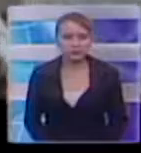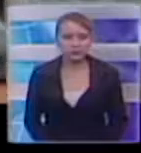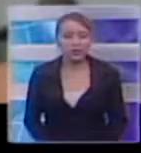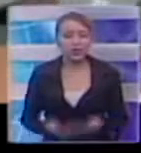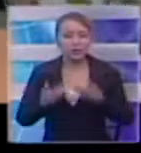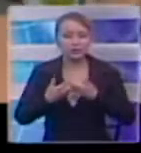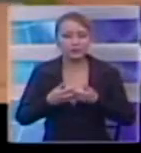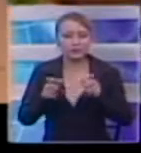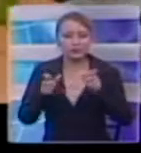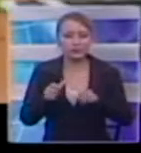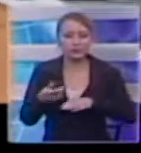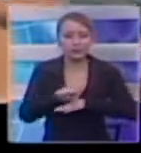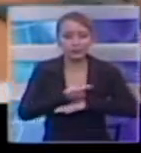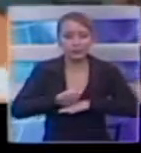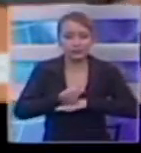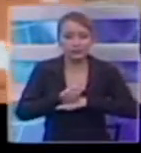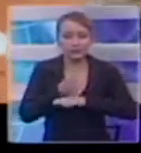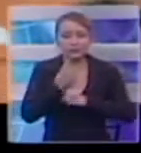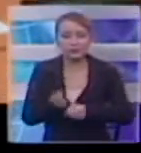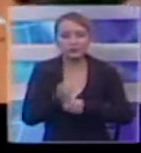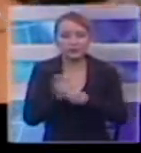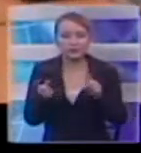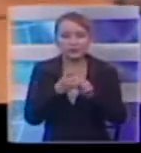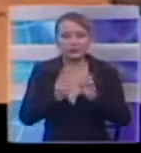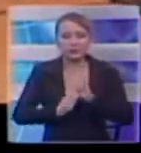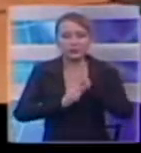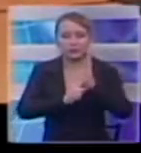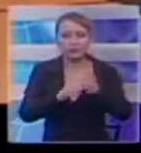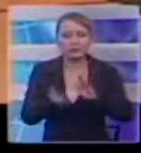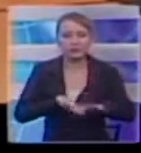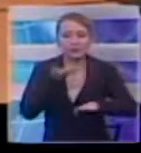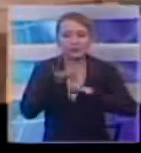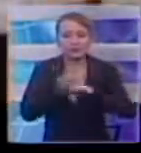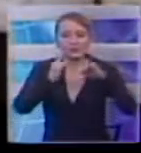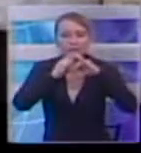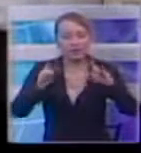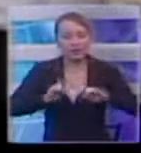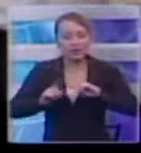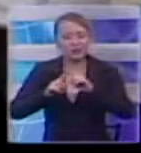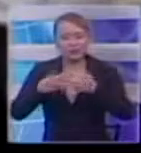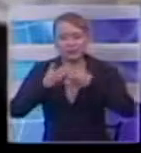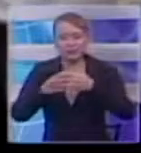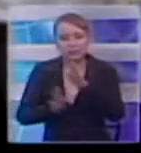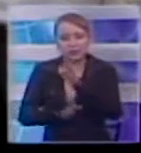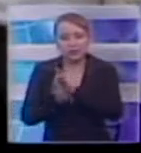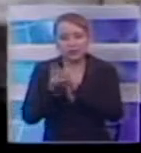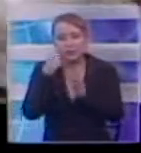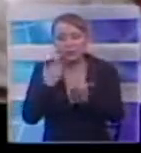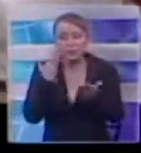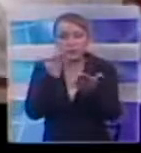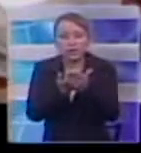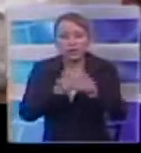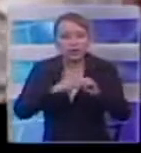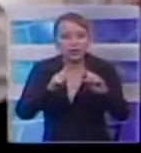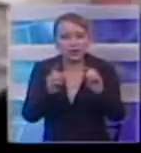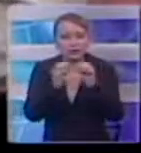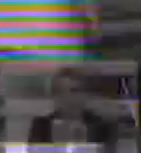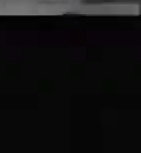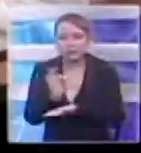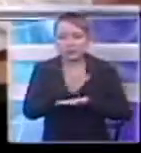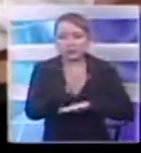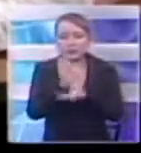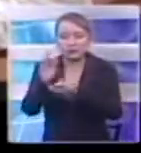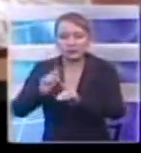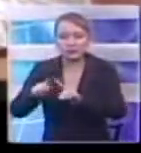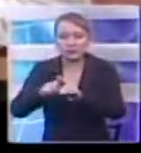La Cámara de la Pequeña Industria del Guayas realizó la presentación de la primera feria en donde varios emprendedores mostraron sus productos a las